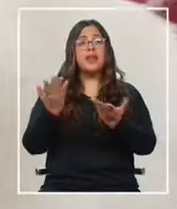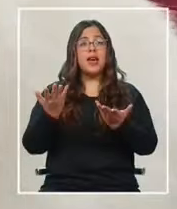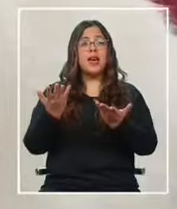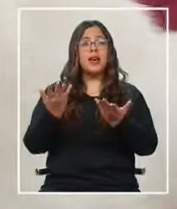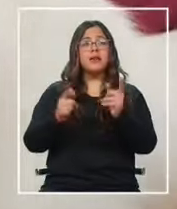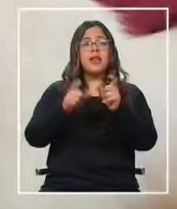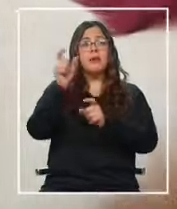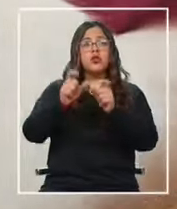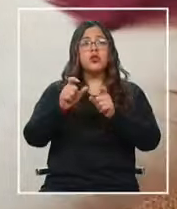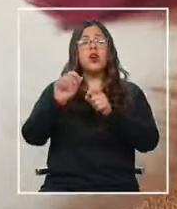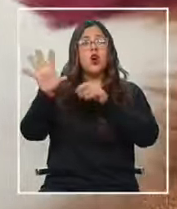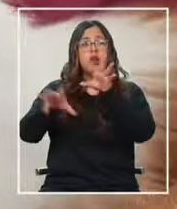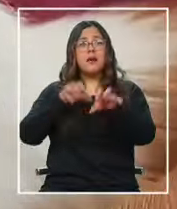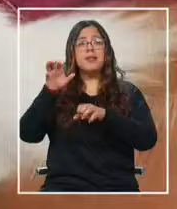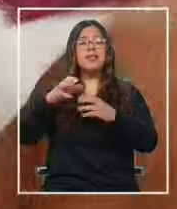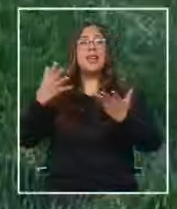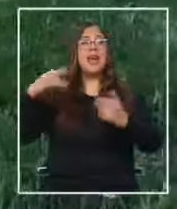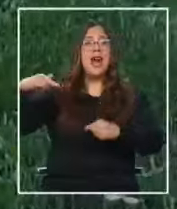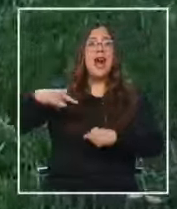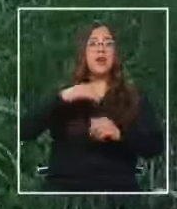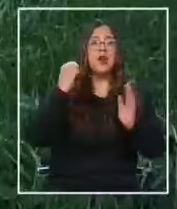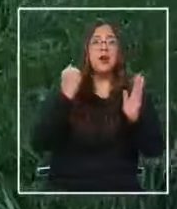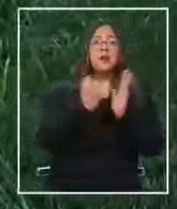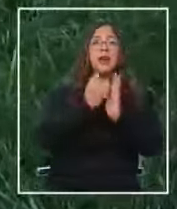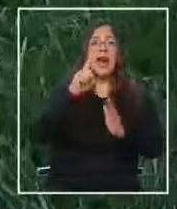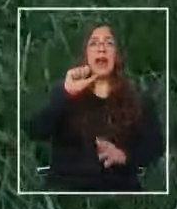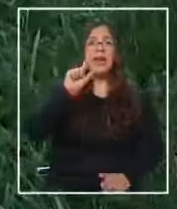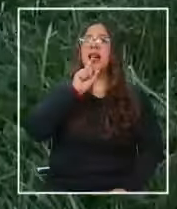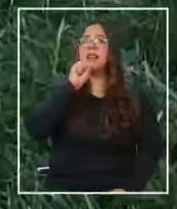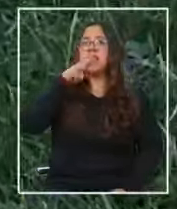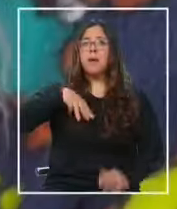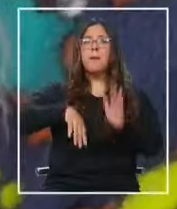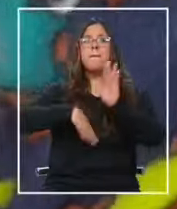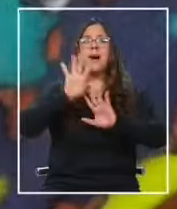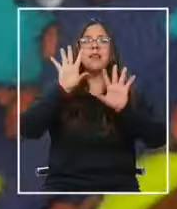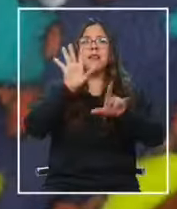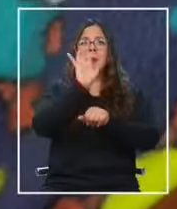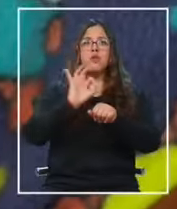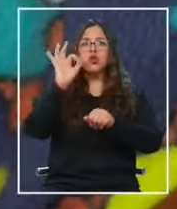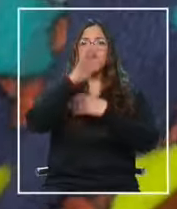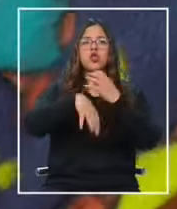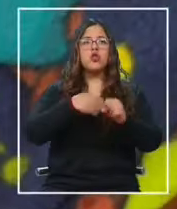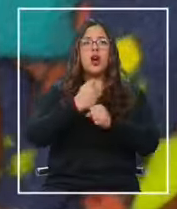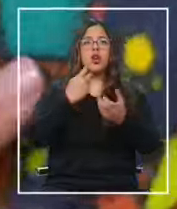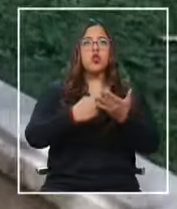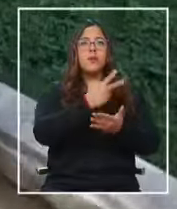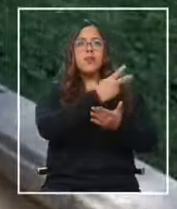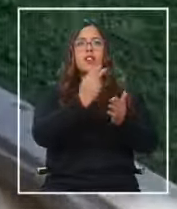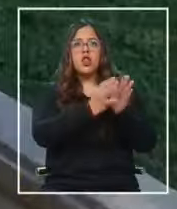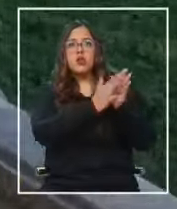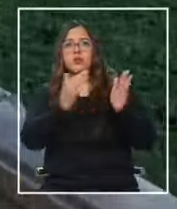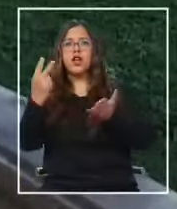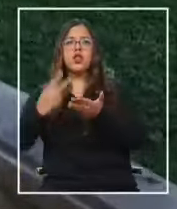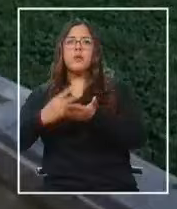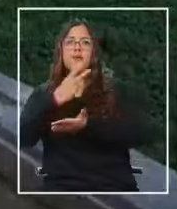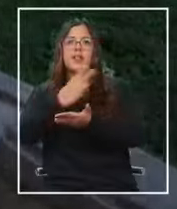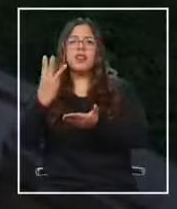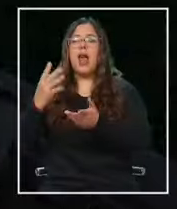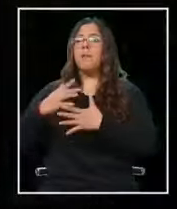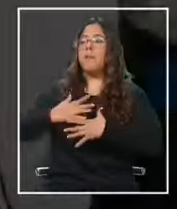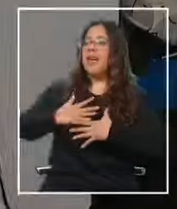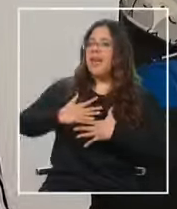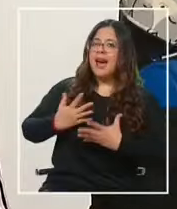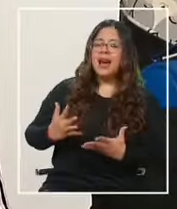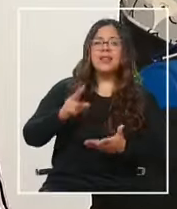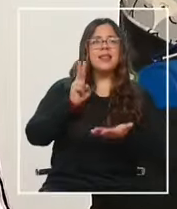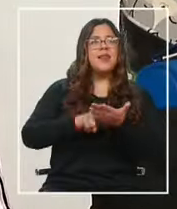que transportan mascotas en LATAM subieron un 10% entre 2022 y 2023. Me encanta, o sea, lo